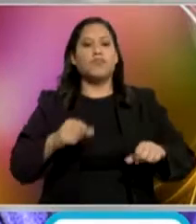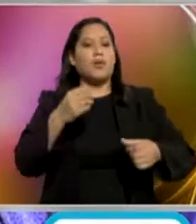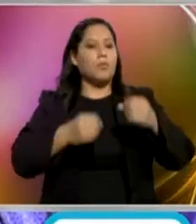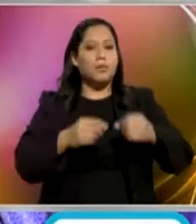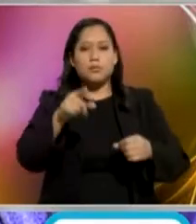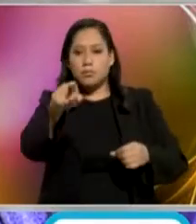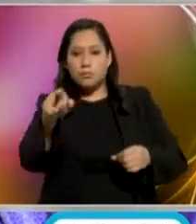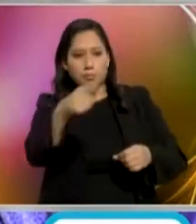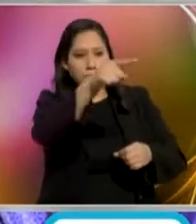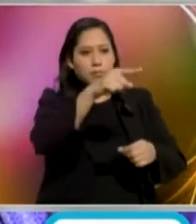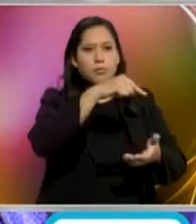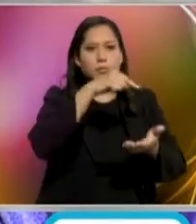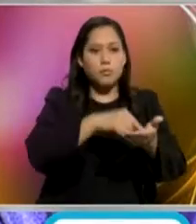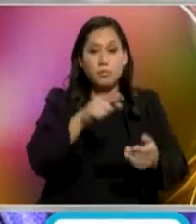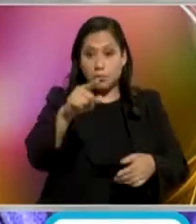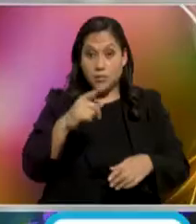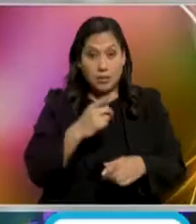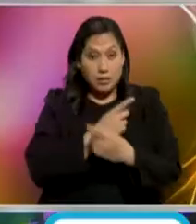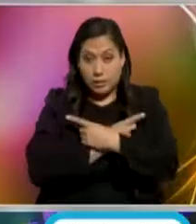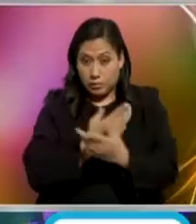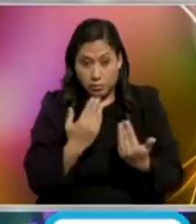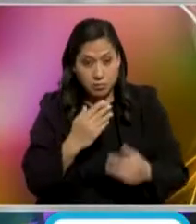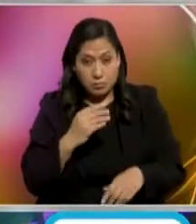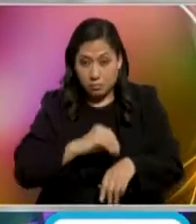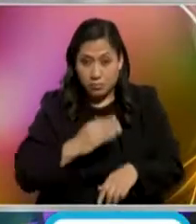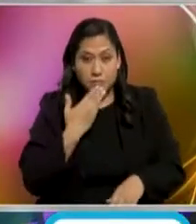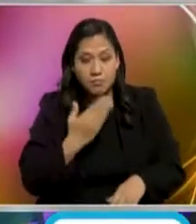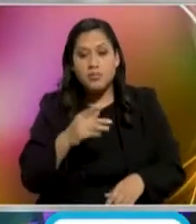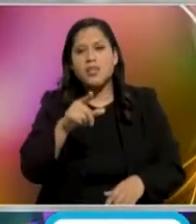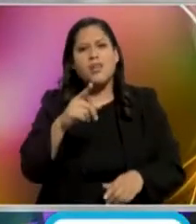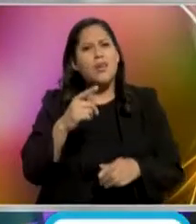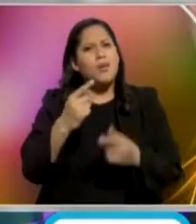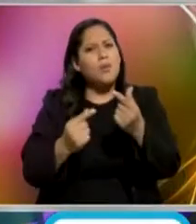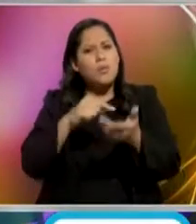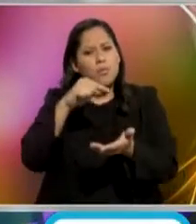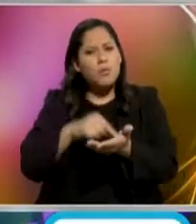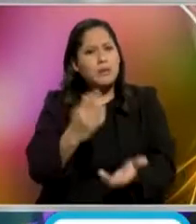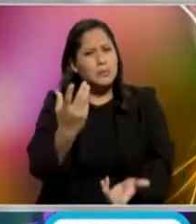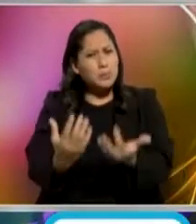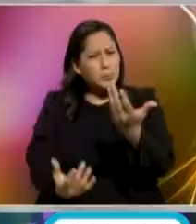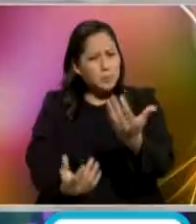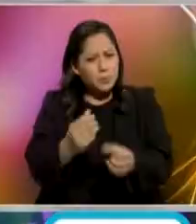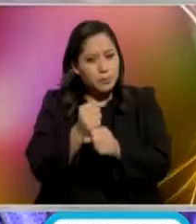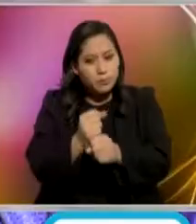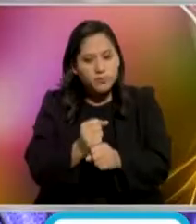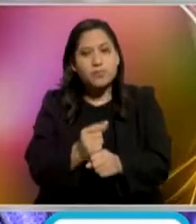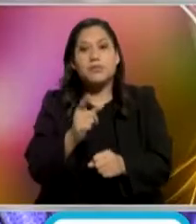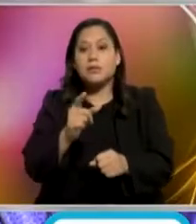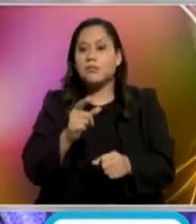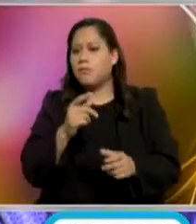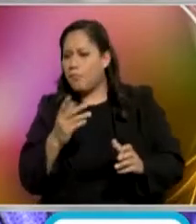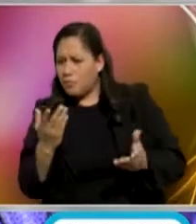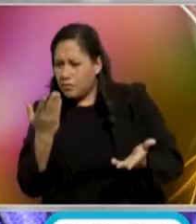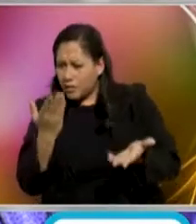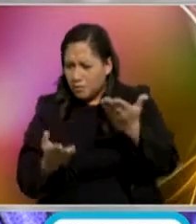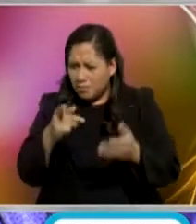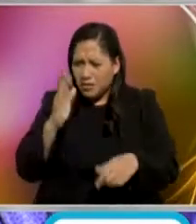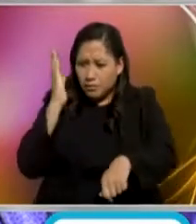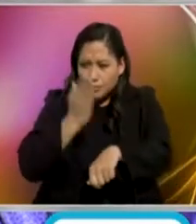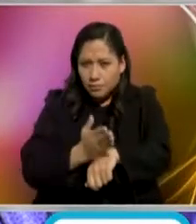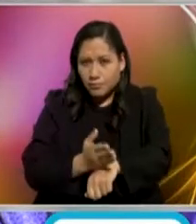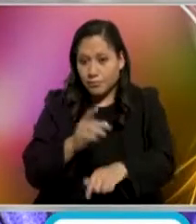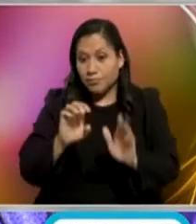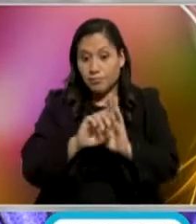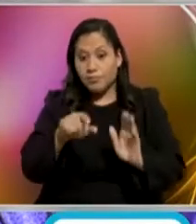toca aquí, si te portabas mal, te mandaban al Tártaro, que era un lugar donde te hacían tu tormento a tu medida. Era como un resort, pero